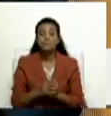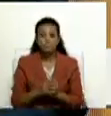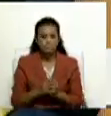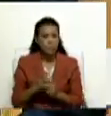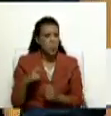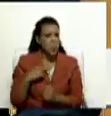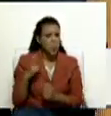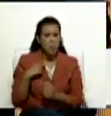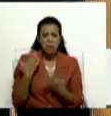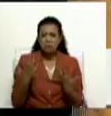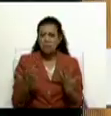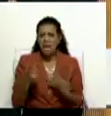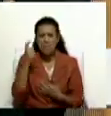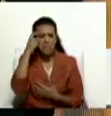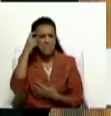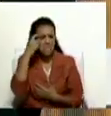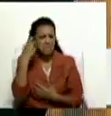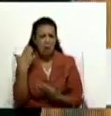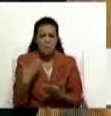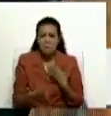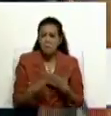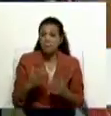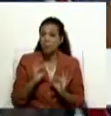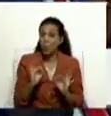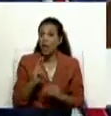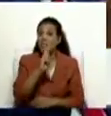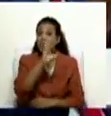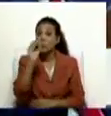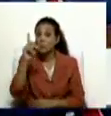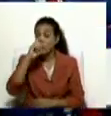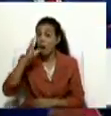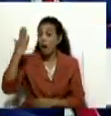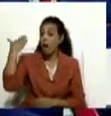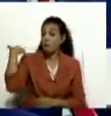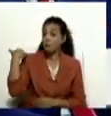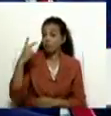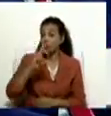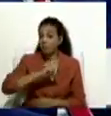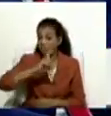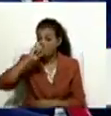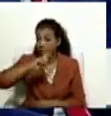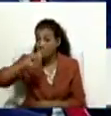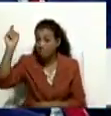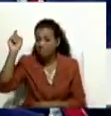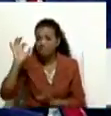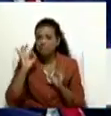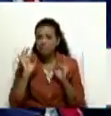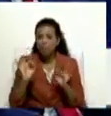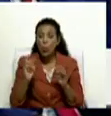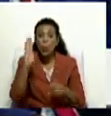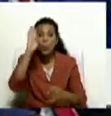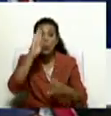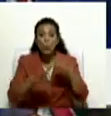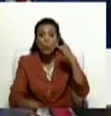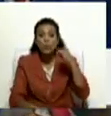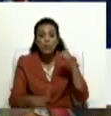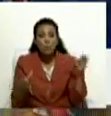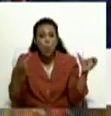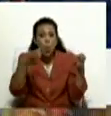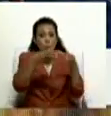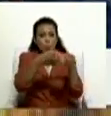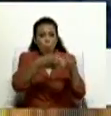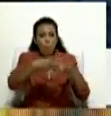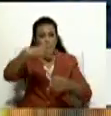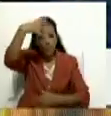cualquier cosa hace 200 años estaba cayendo el último bastión